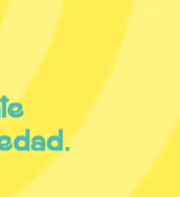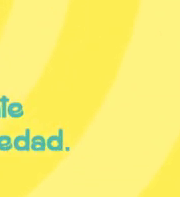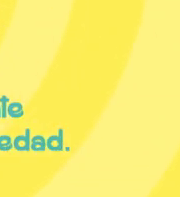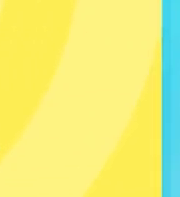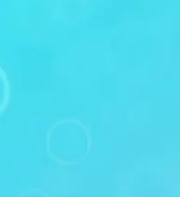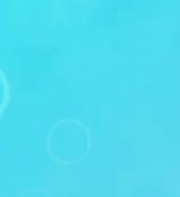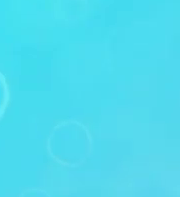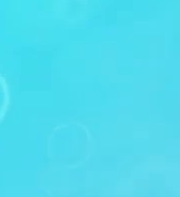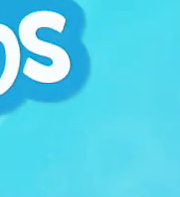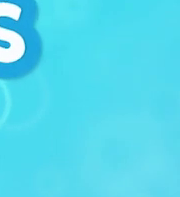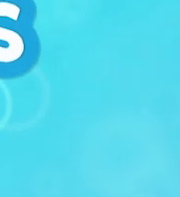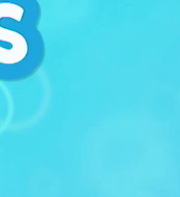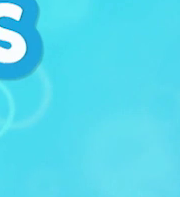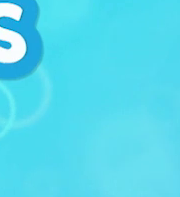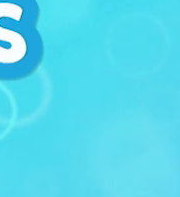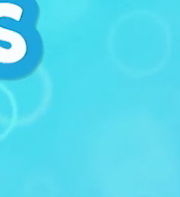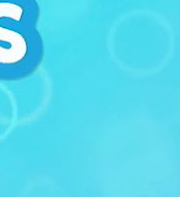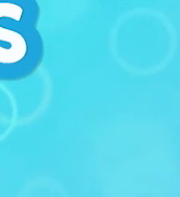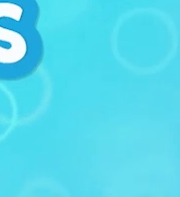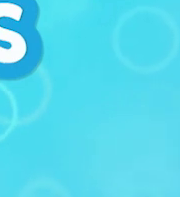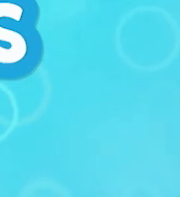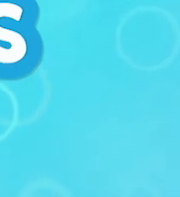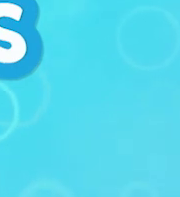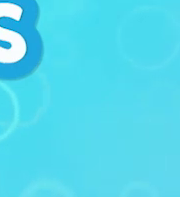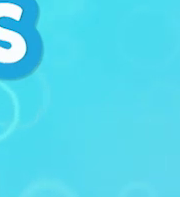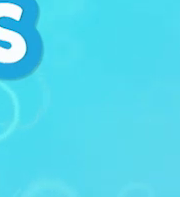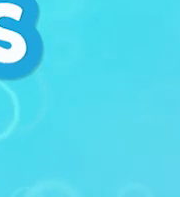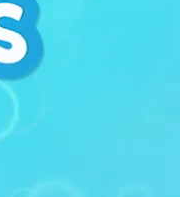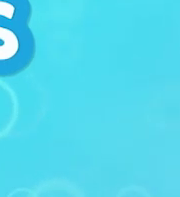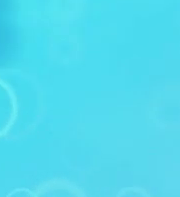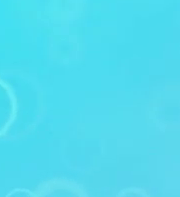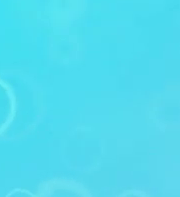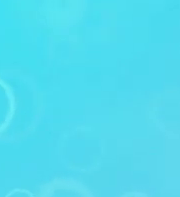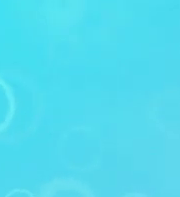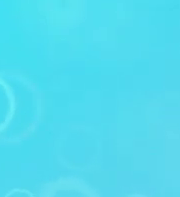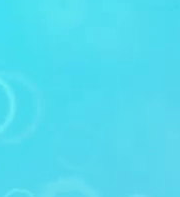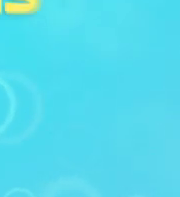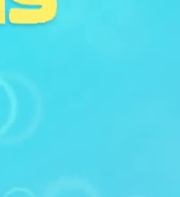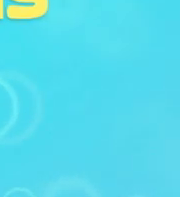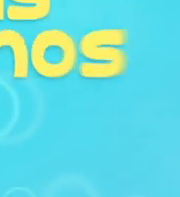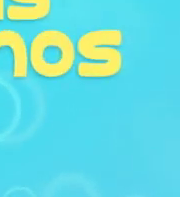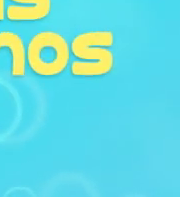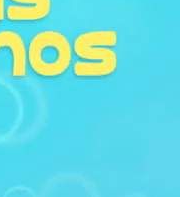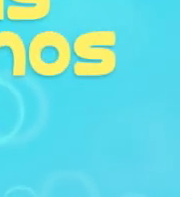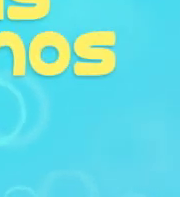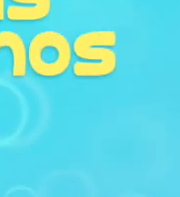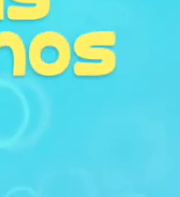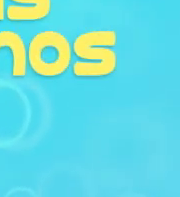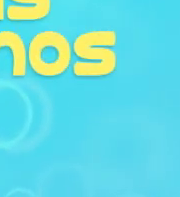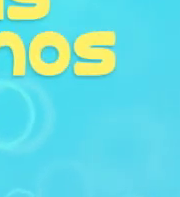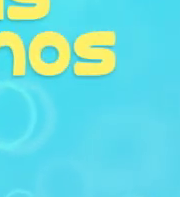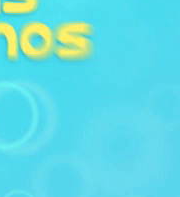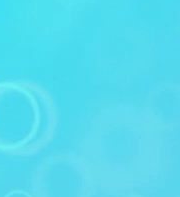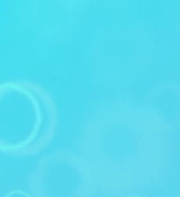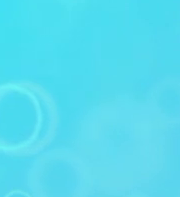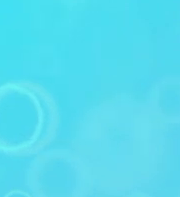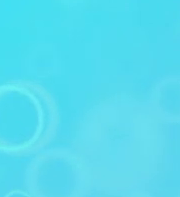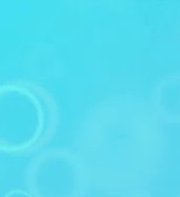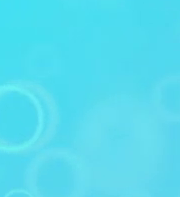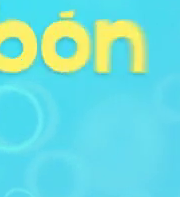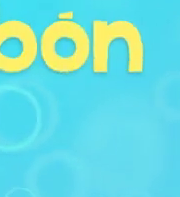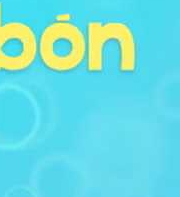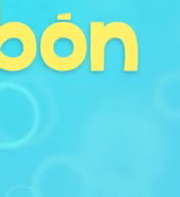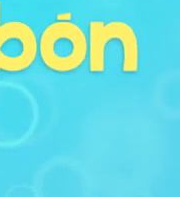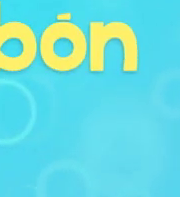cualquier enfermedad. Sigue estos pasos para hacerlo correctamente. Moja tus manos.